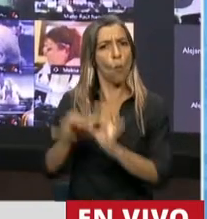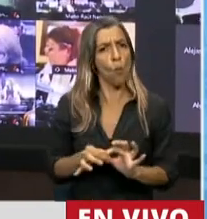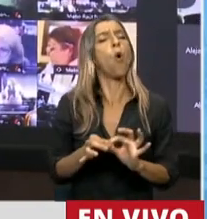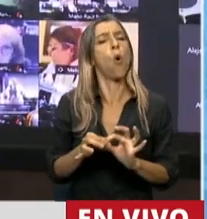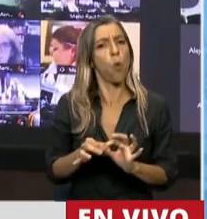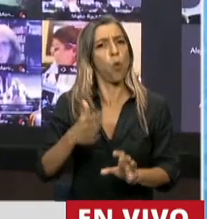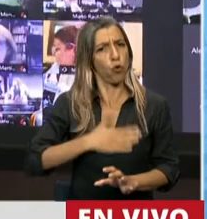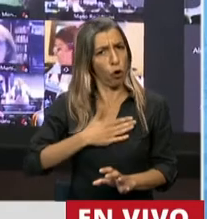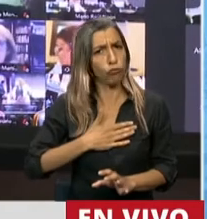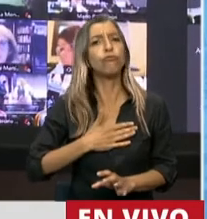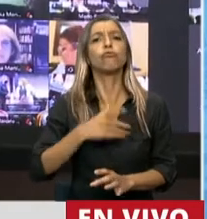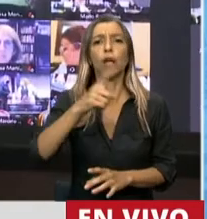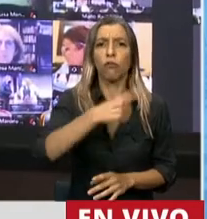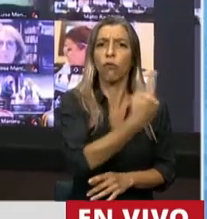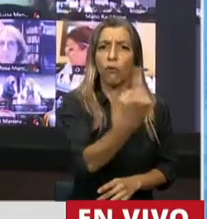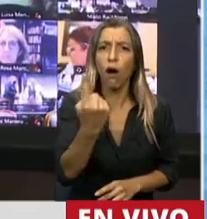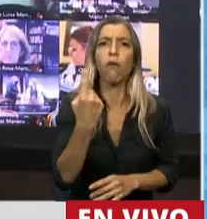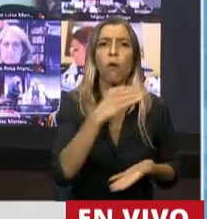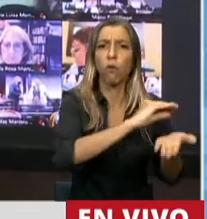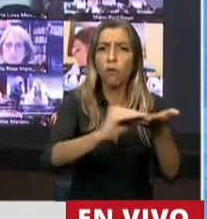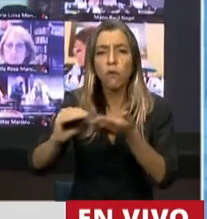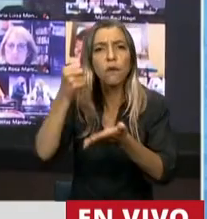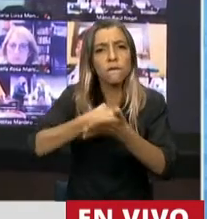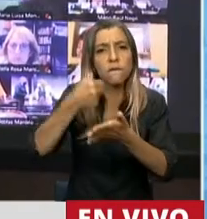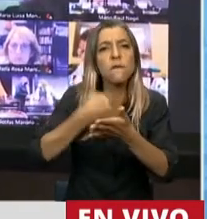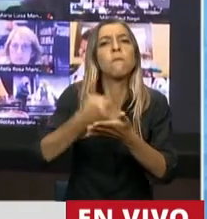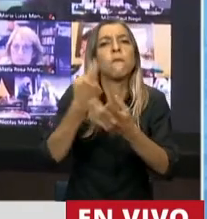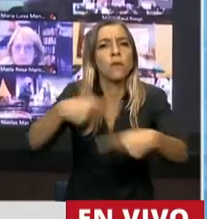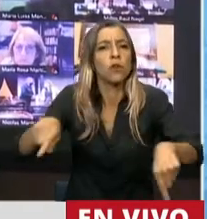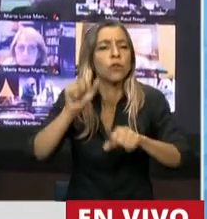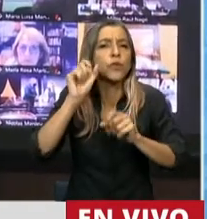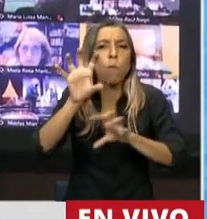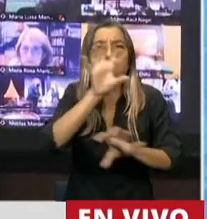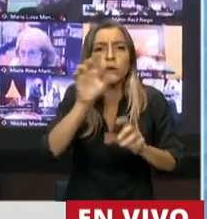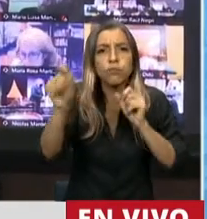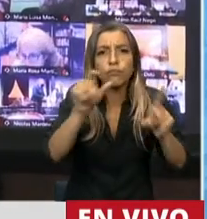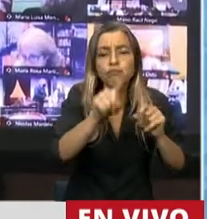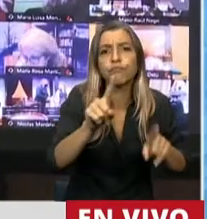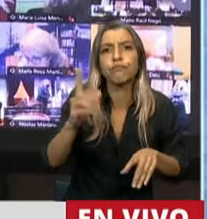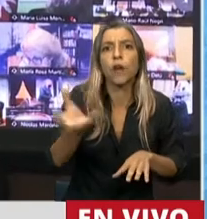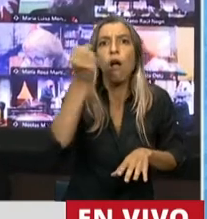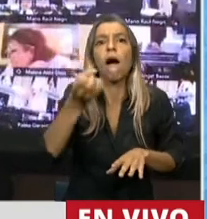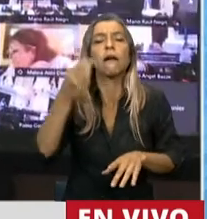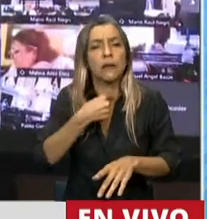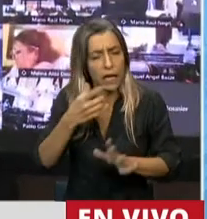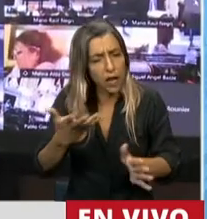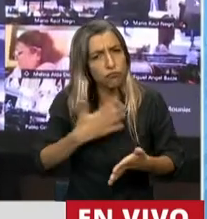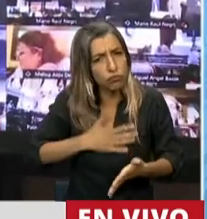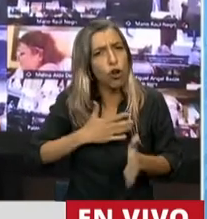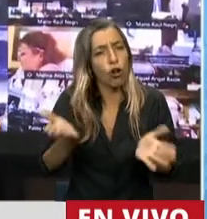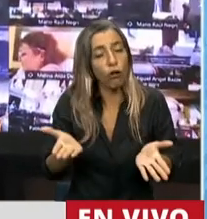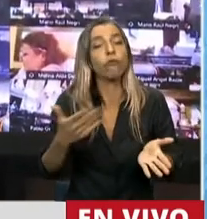luche por lo mejor para su provincia. El federalismo es el otro nombre de la dignidad en el sentido de que el